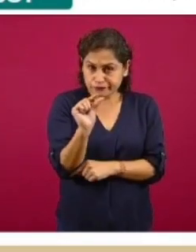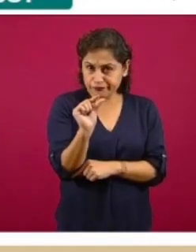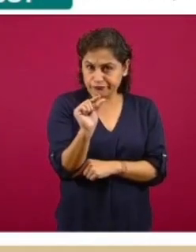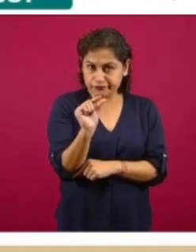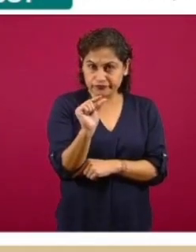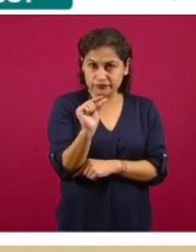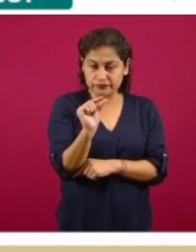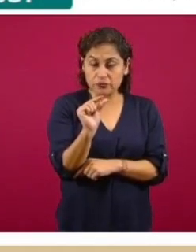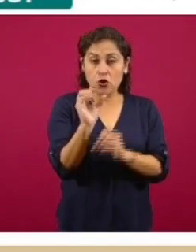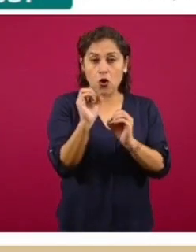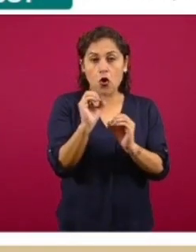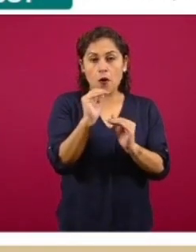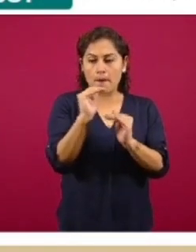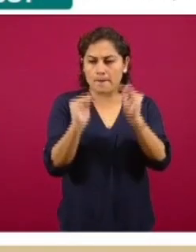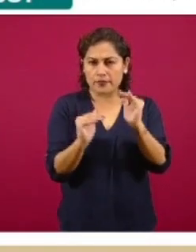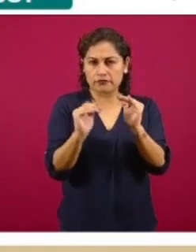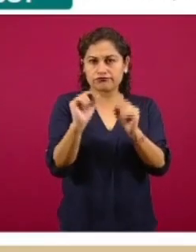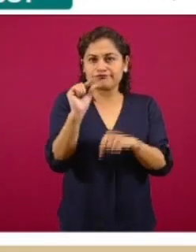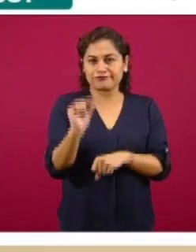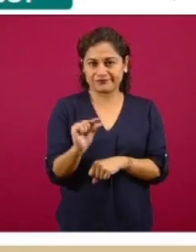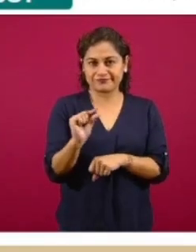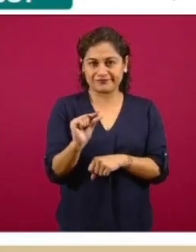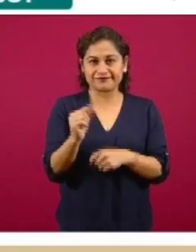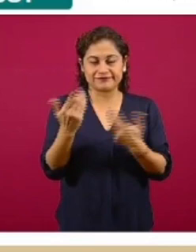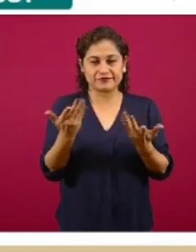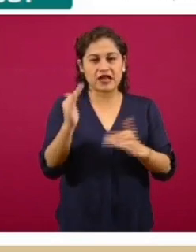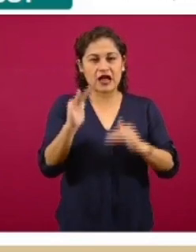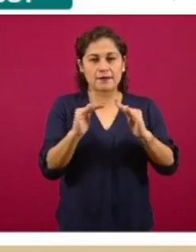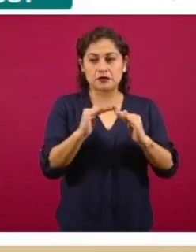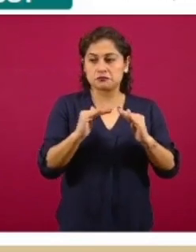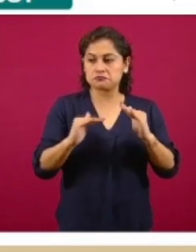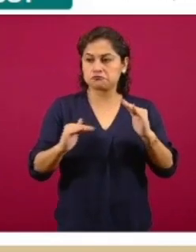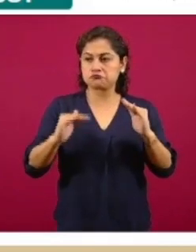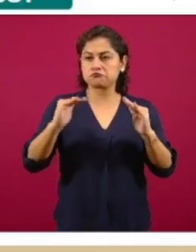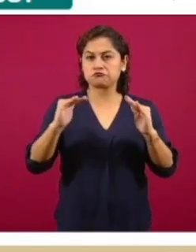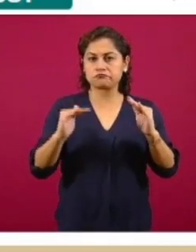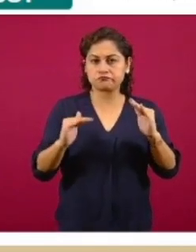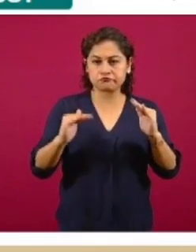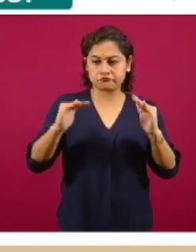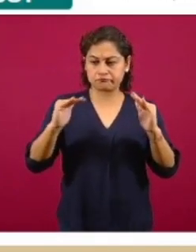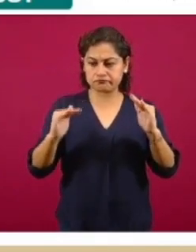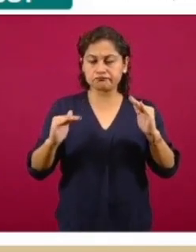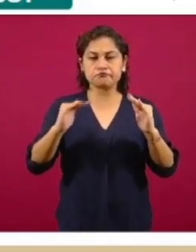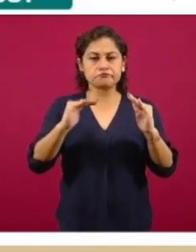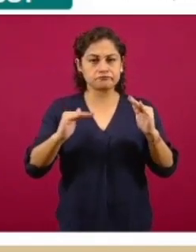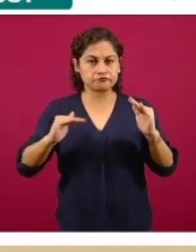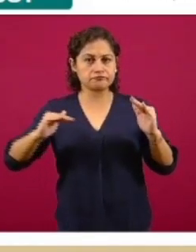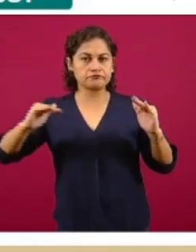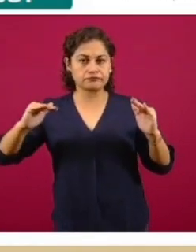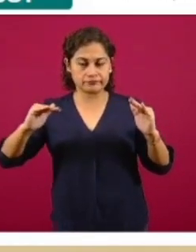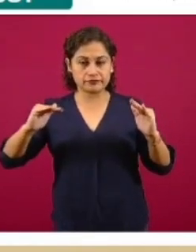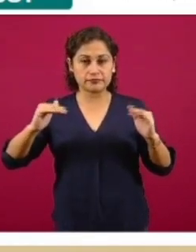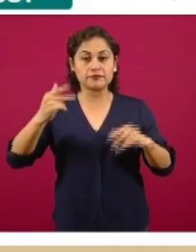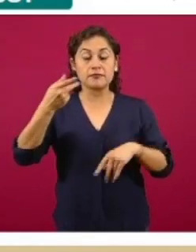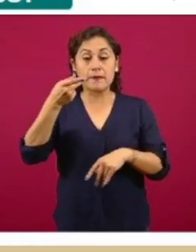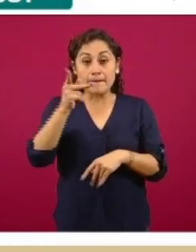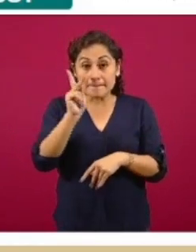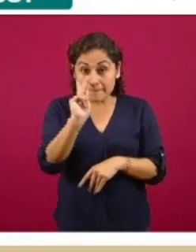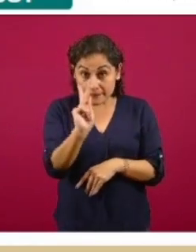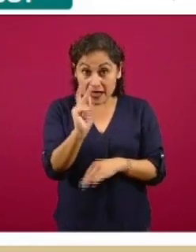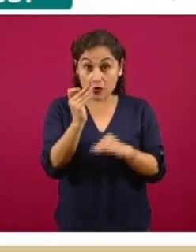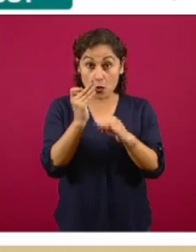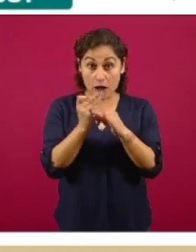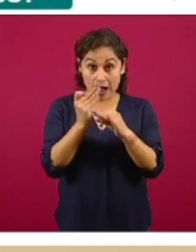va un poco perdiendo y a veces llegamos a una meseta, a veces llegamos a un pequeño incremento al final de la semana. El hecho de que en